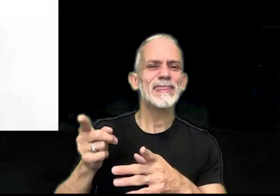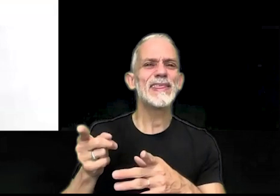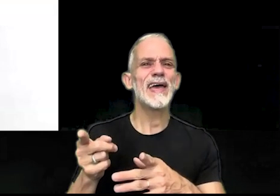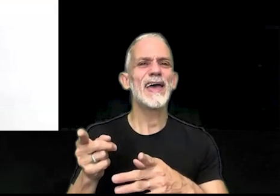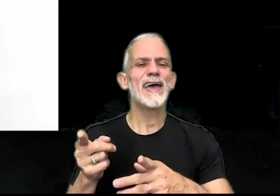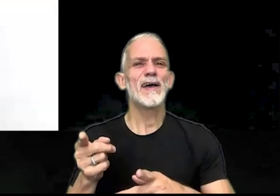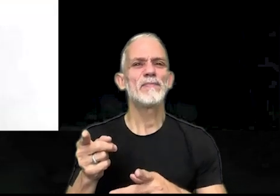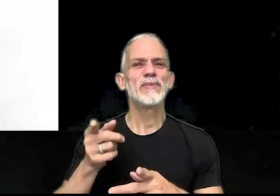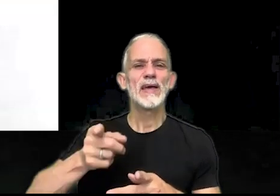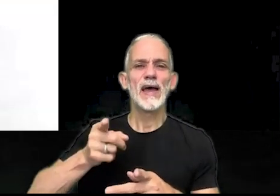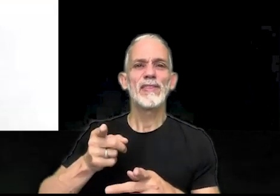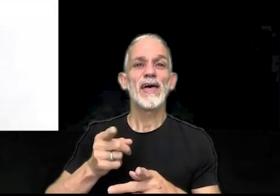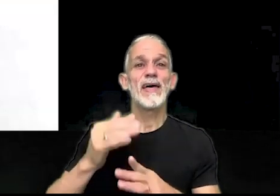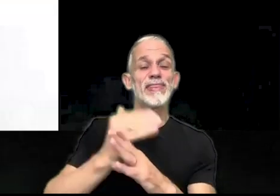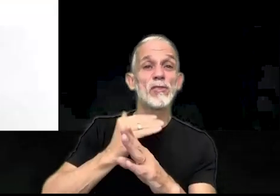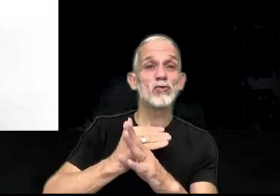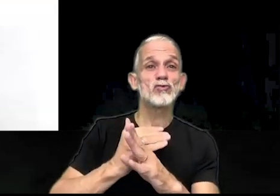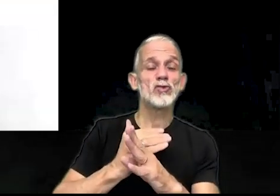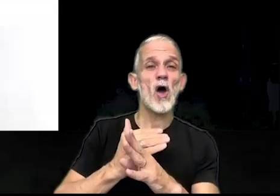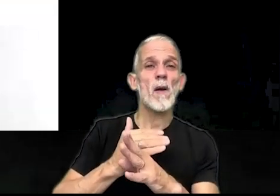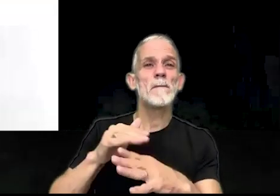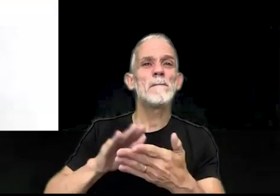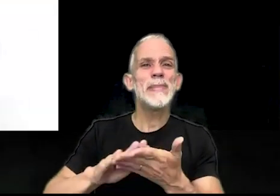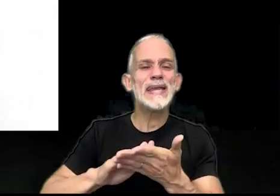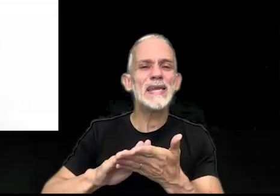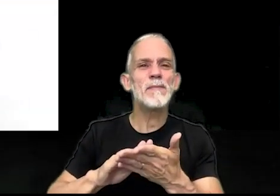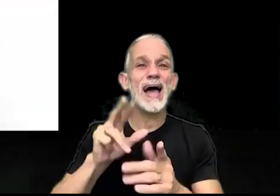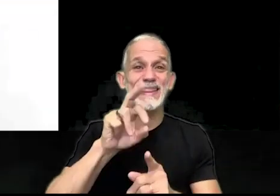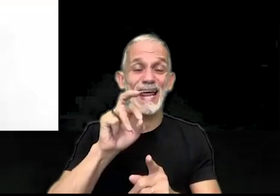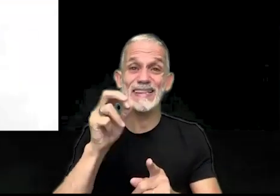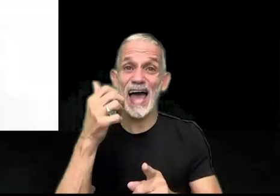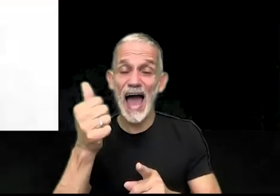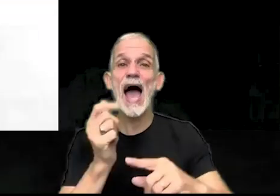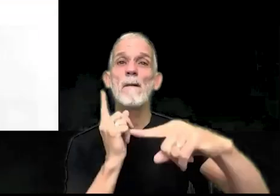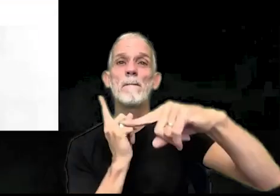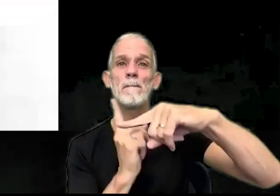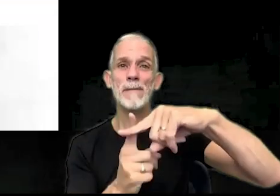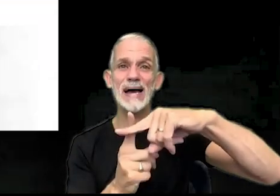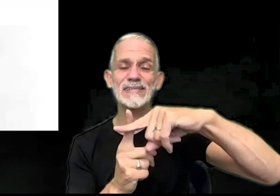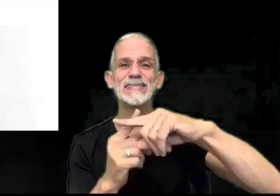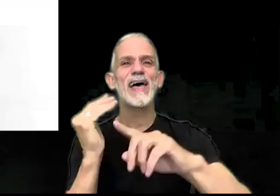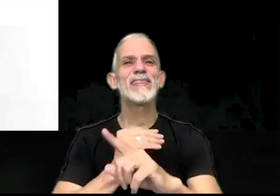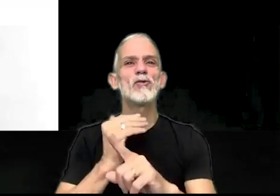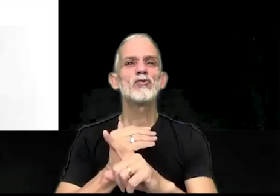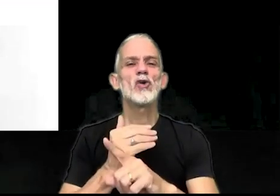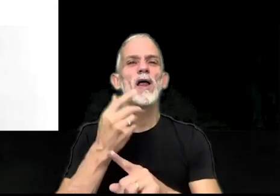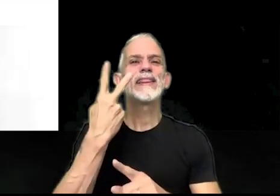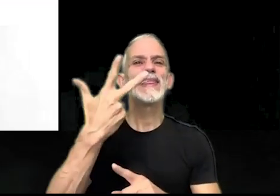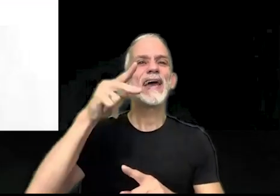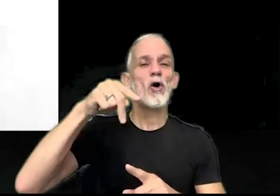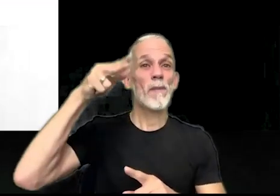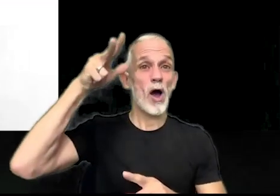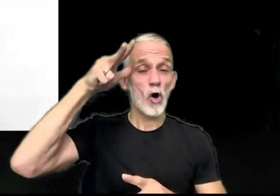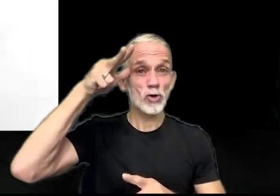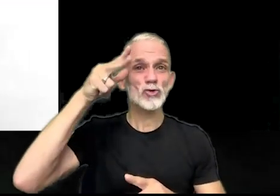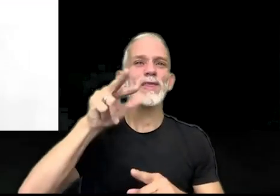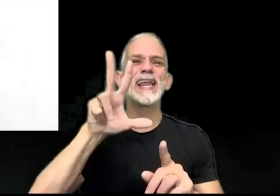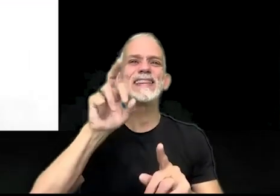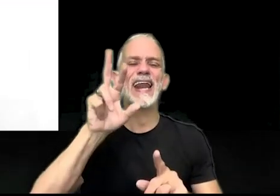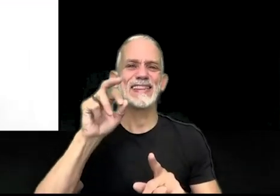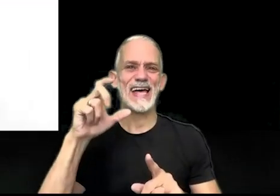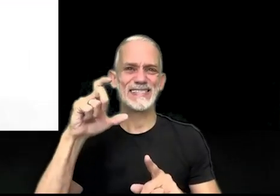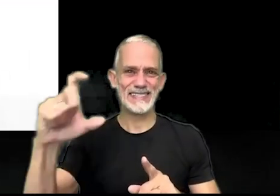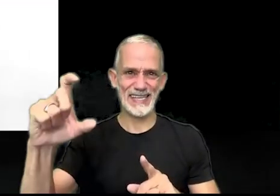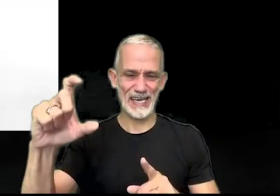la deducción por ganancia mínima no imponible 30A más la deducción de 3,8 veces del